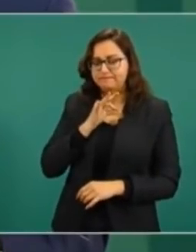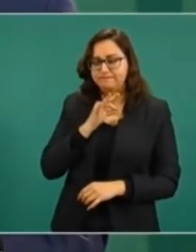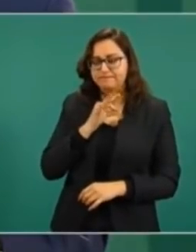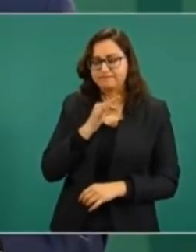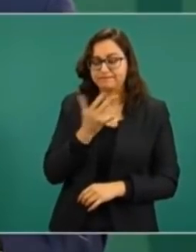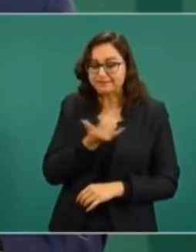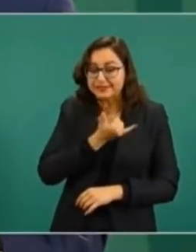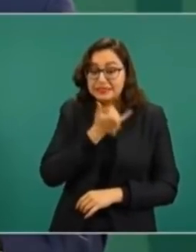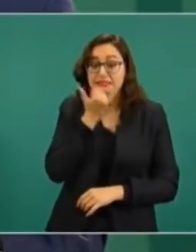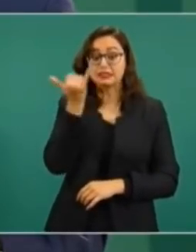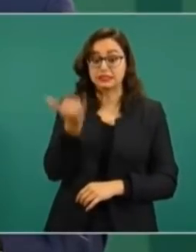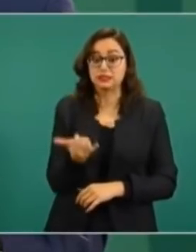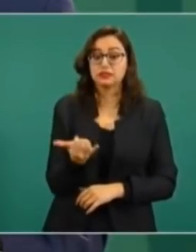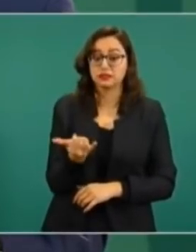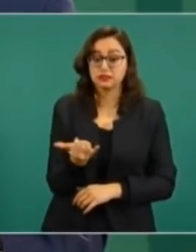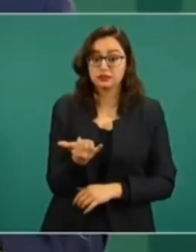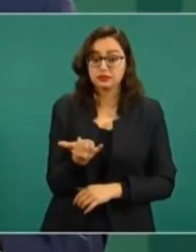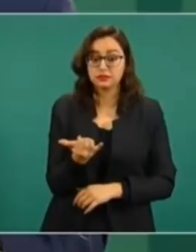correctamente